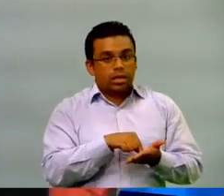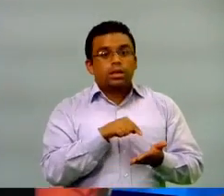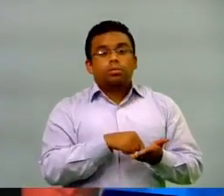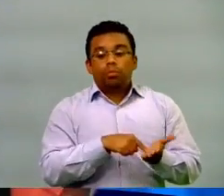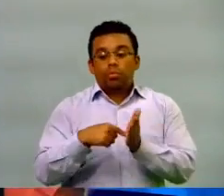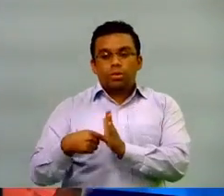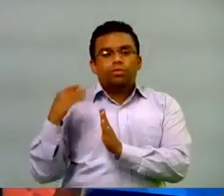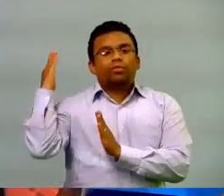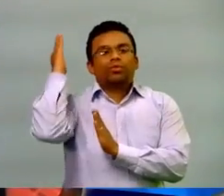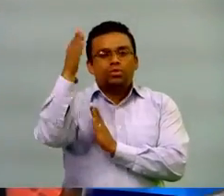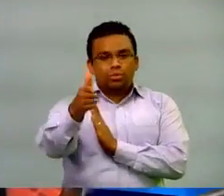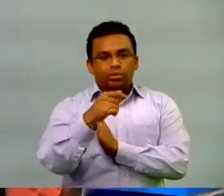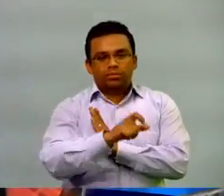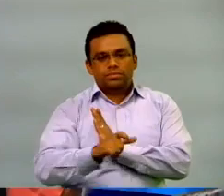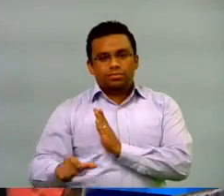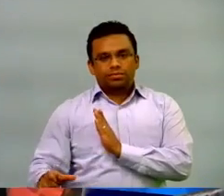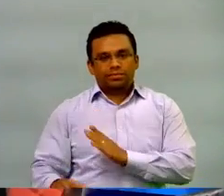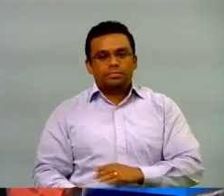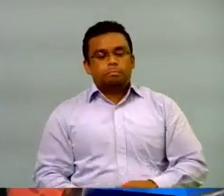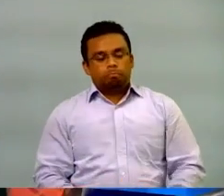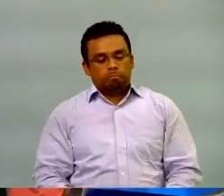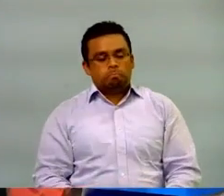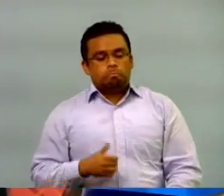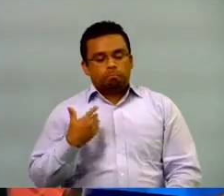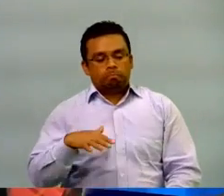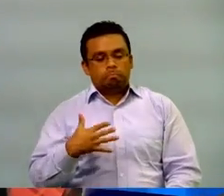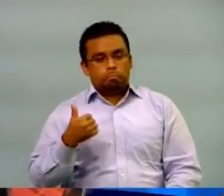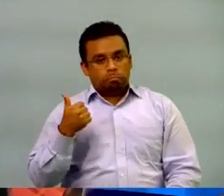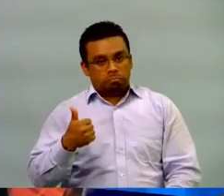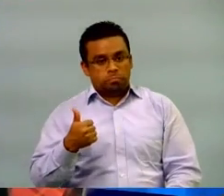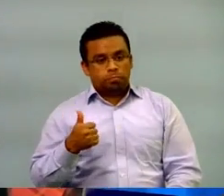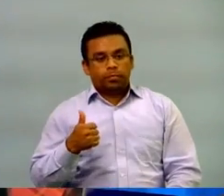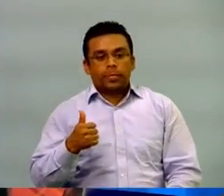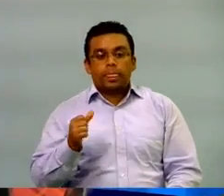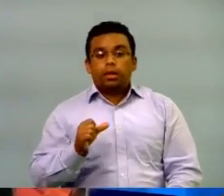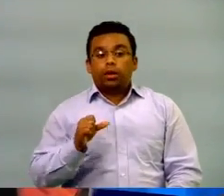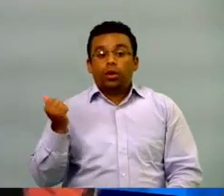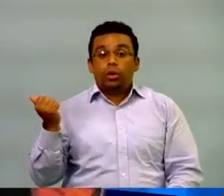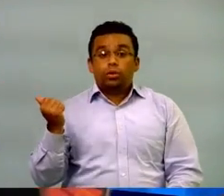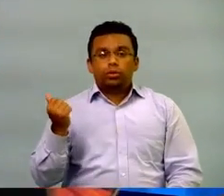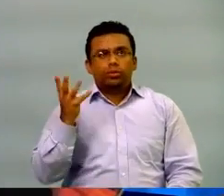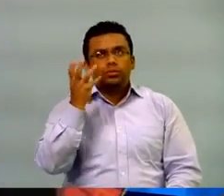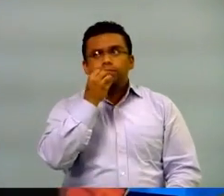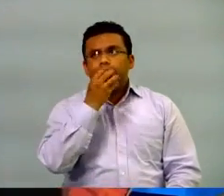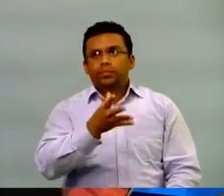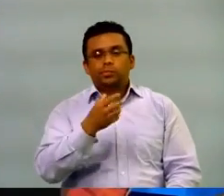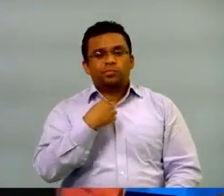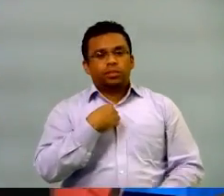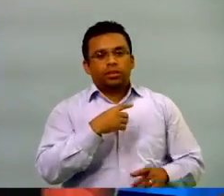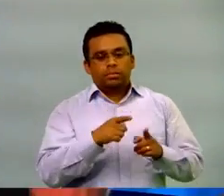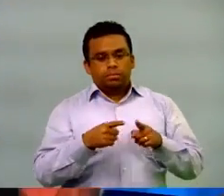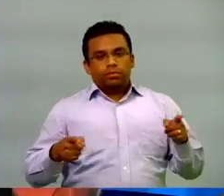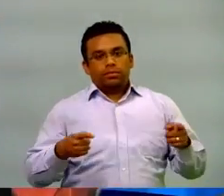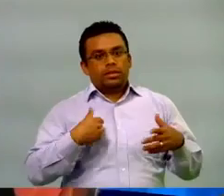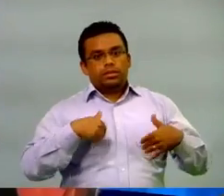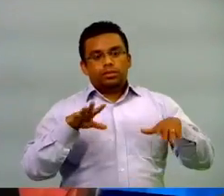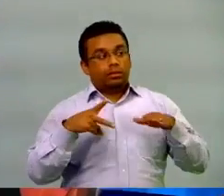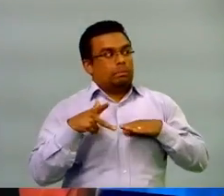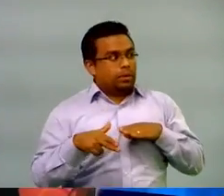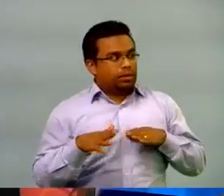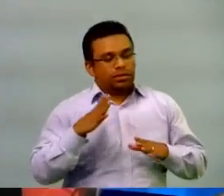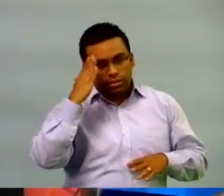también esa experiencia. Tengo otro que también es precioso y creo que no va a terminar, así que vas a ser tú el que me va a